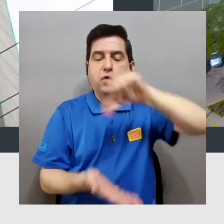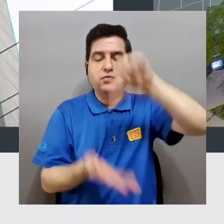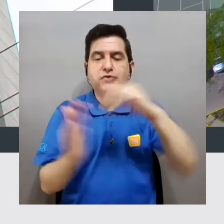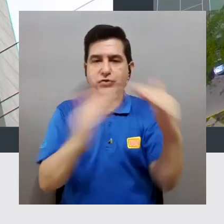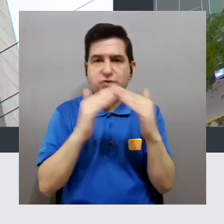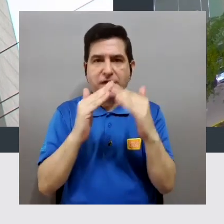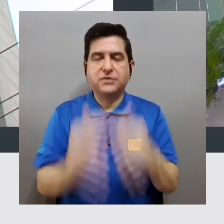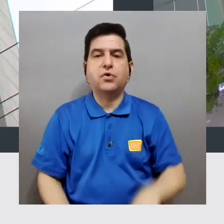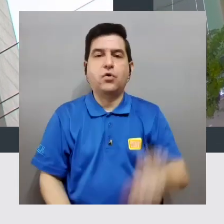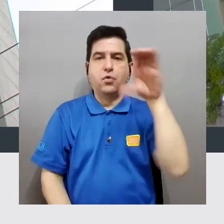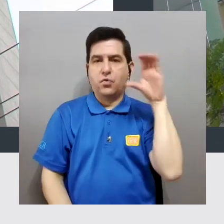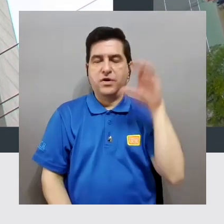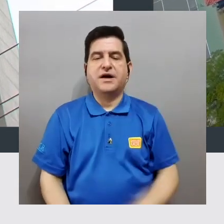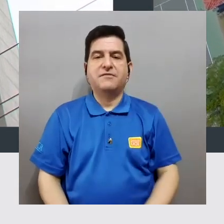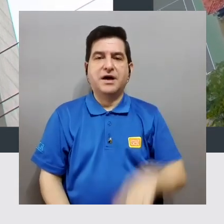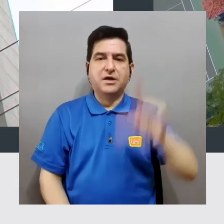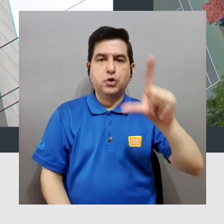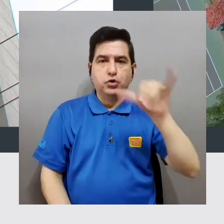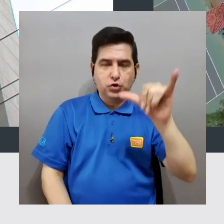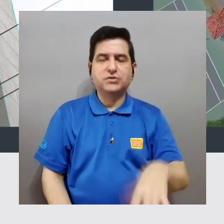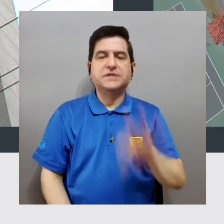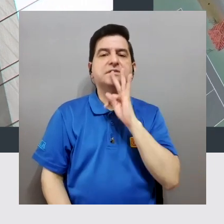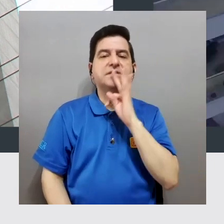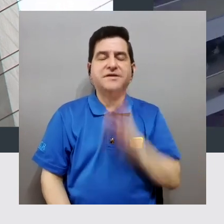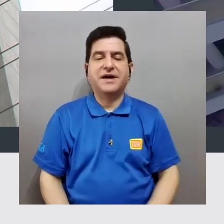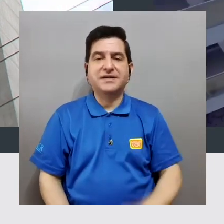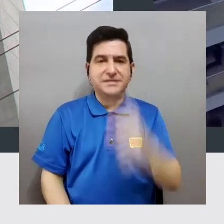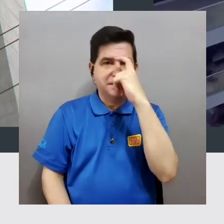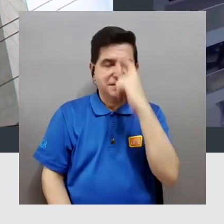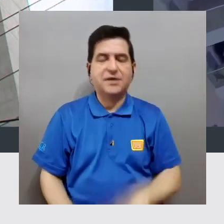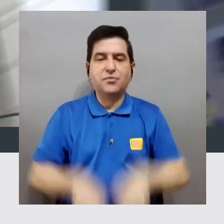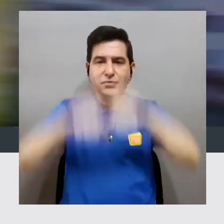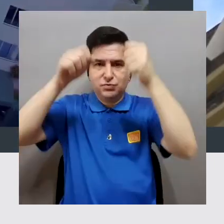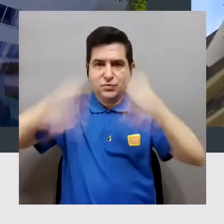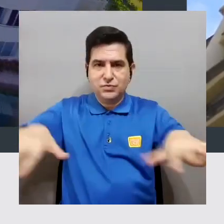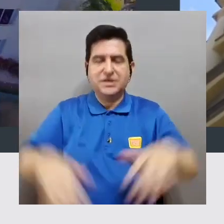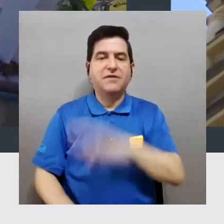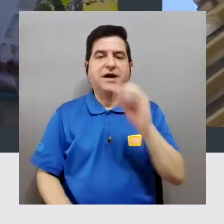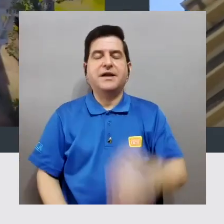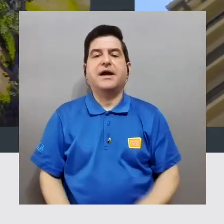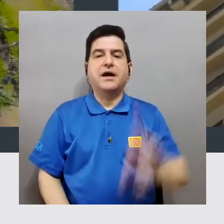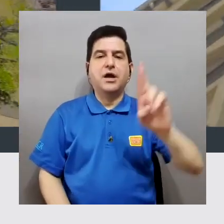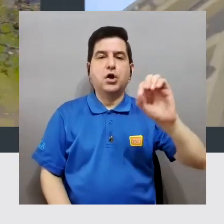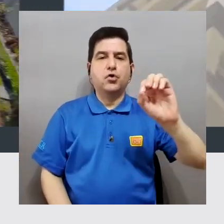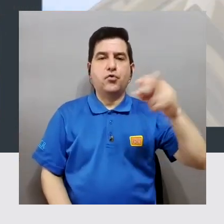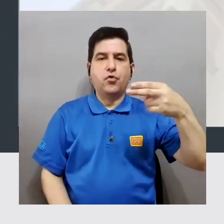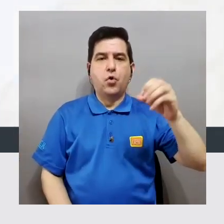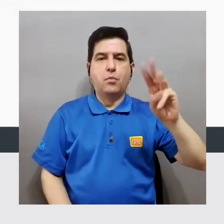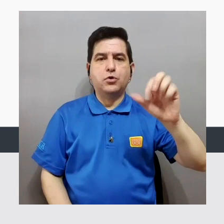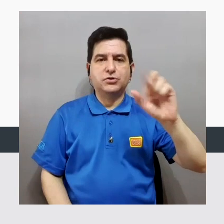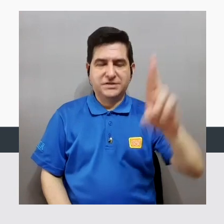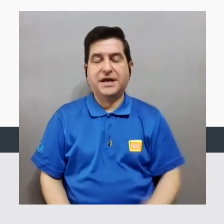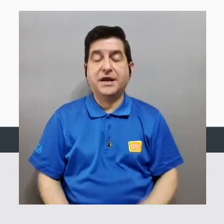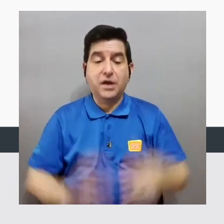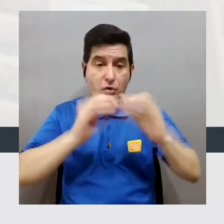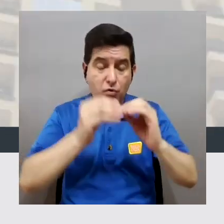centro urbano como Corridabad, Los Yoses, Tibás, Escazú, La Sabana y Rosmosel. Usando las cifras ofrecidas